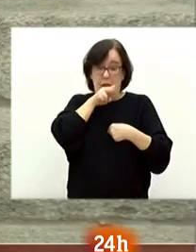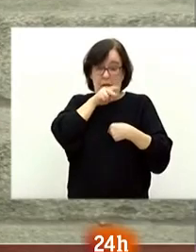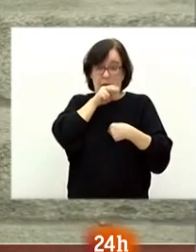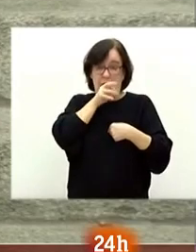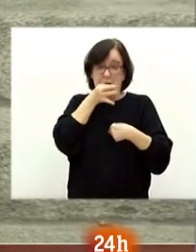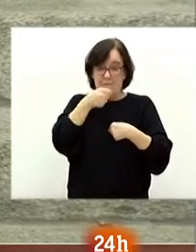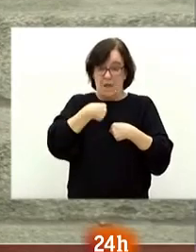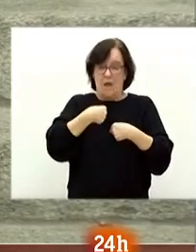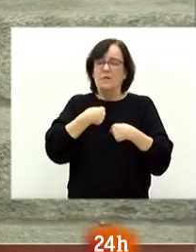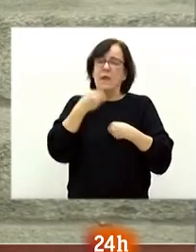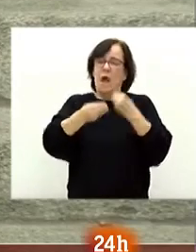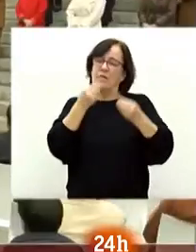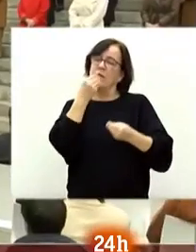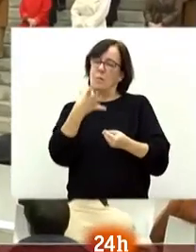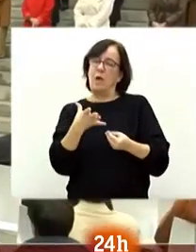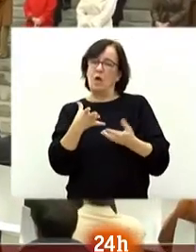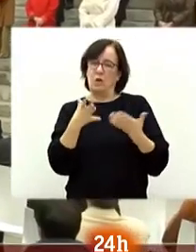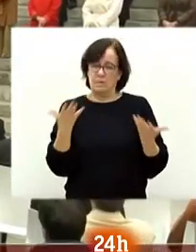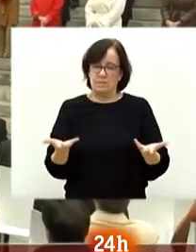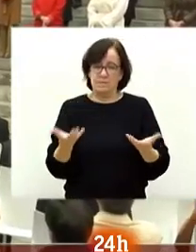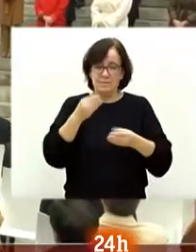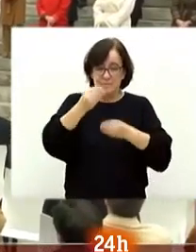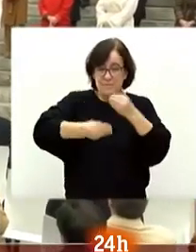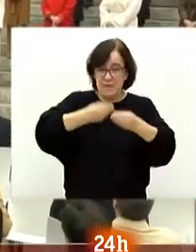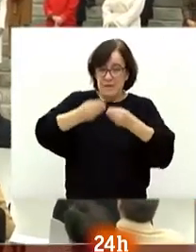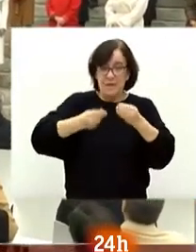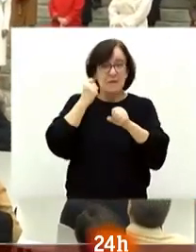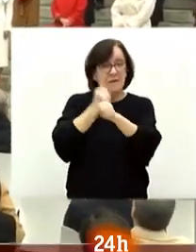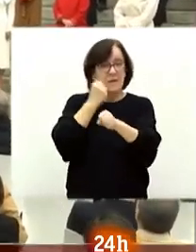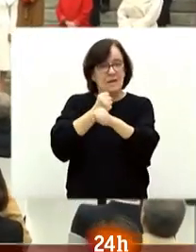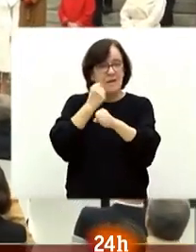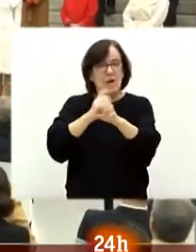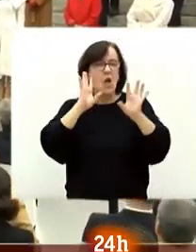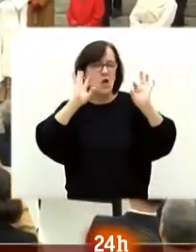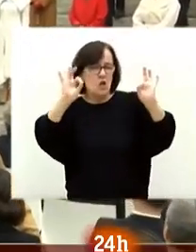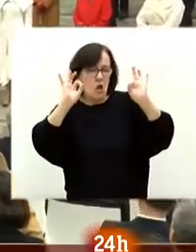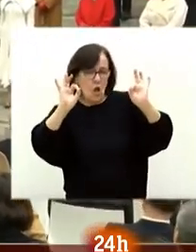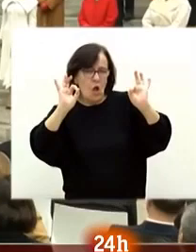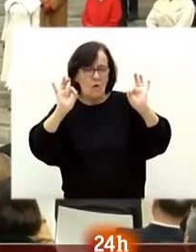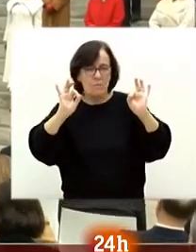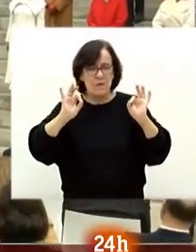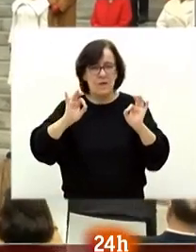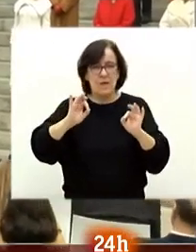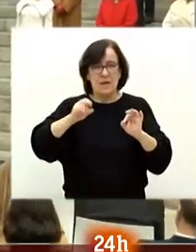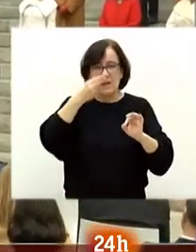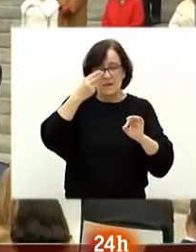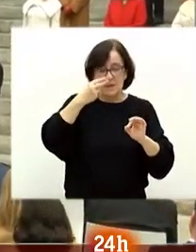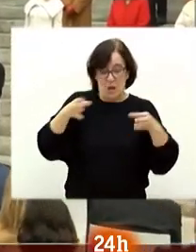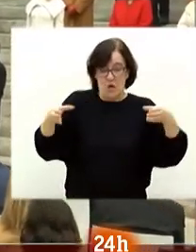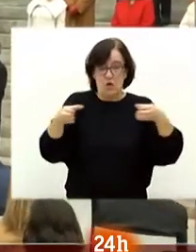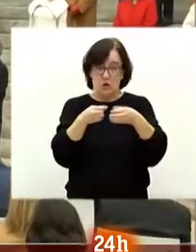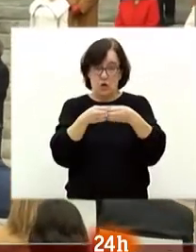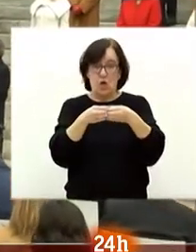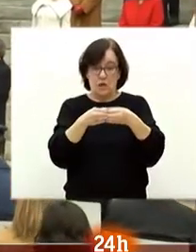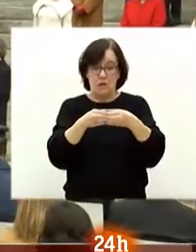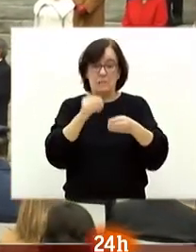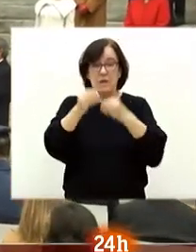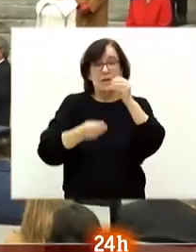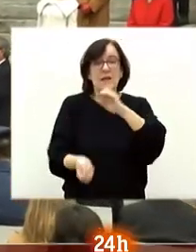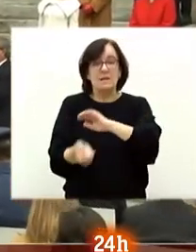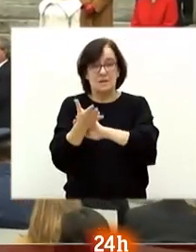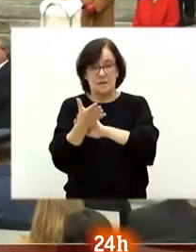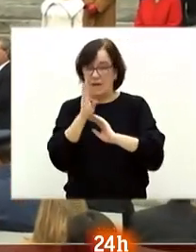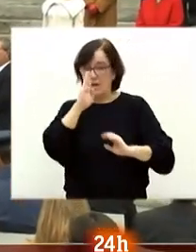mejor. Gracias a esa labor de decantación razonada de los intereses colectivos que se produce